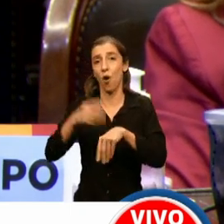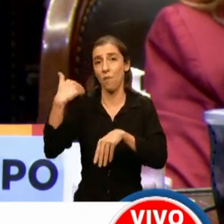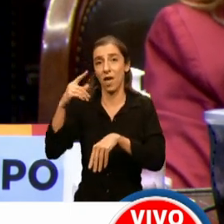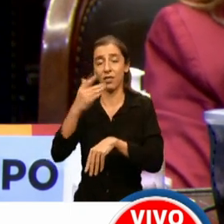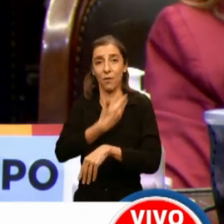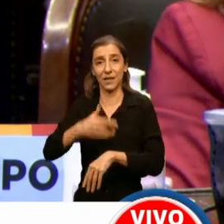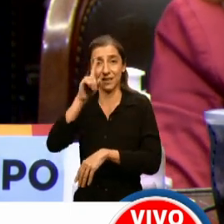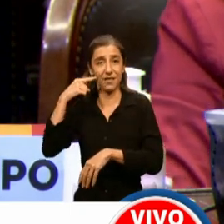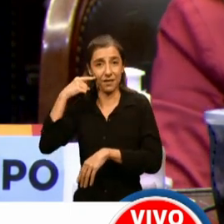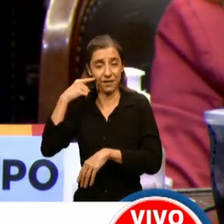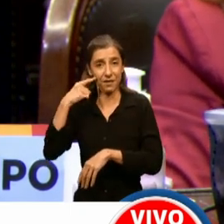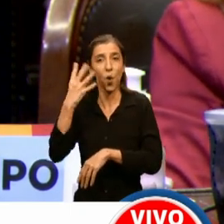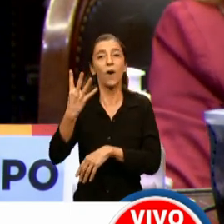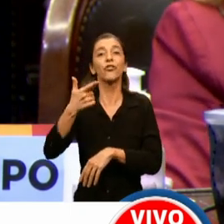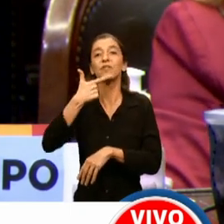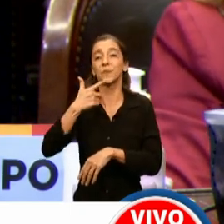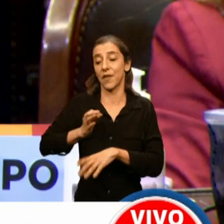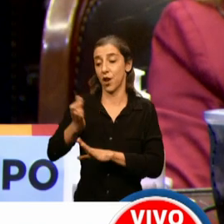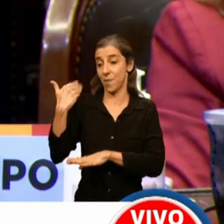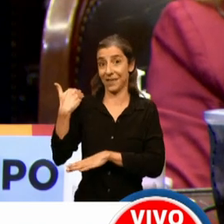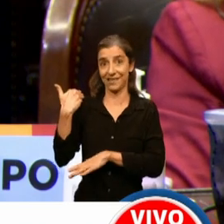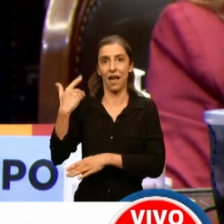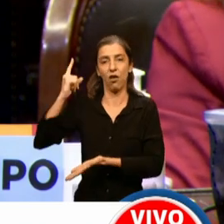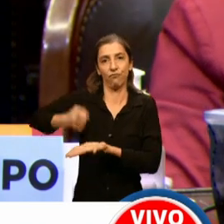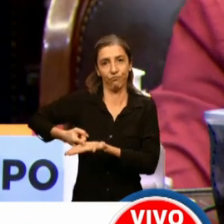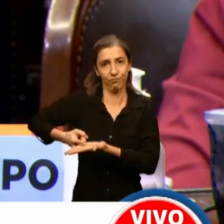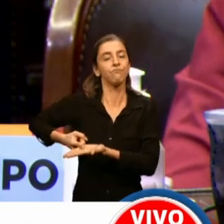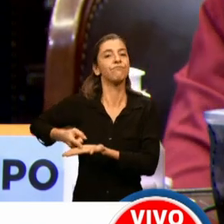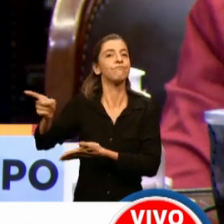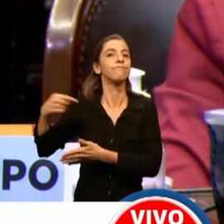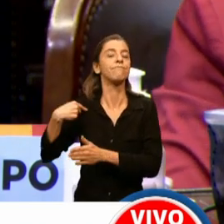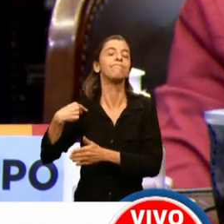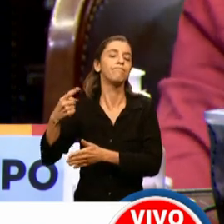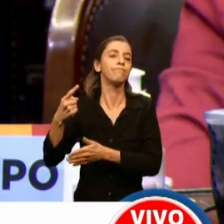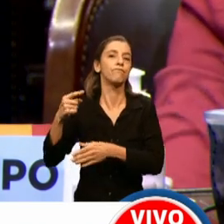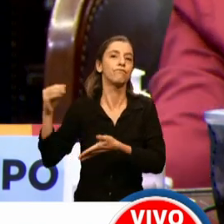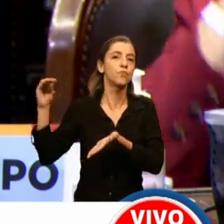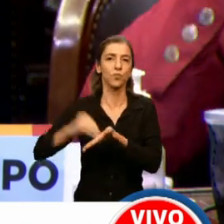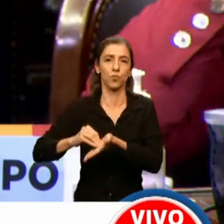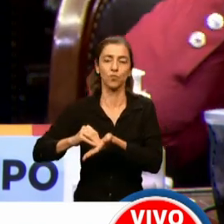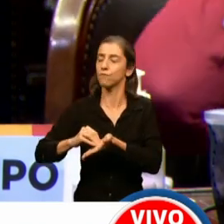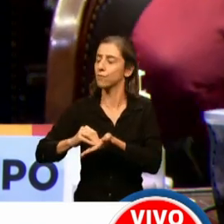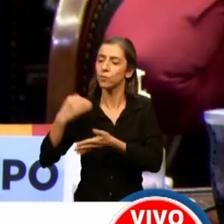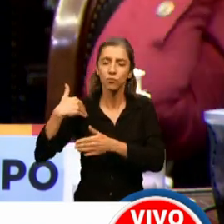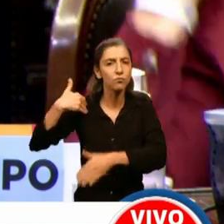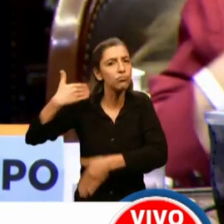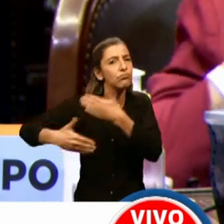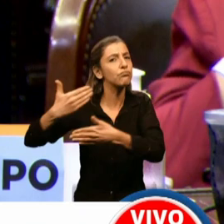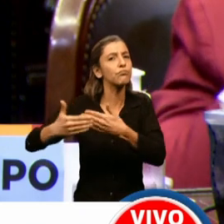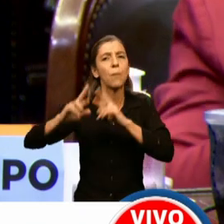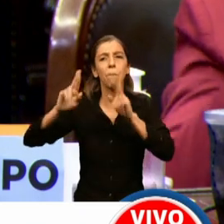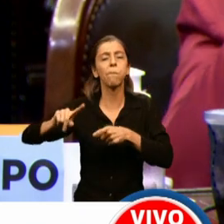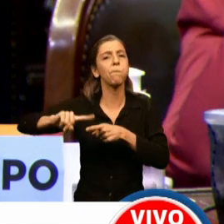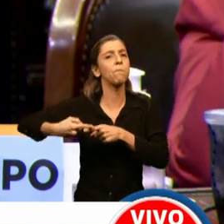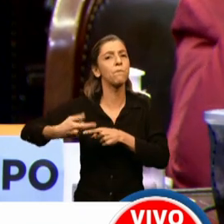4 de septiembre del año pasado por la decisión política de un gobierno de poner en funcionamiento una política